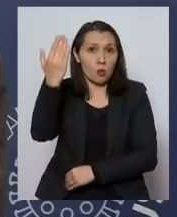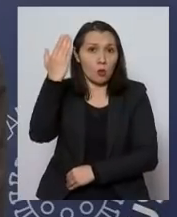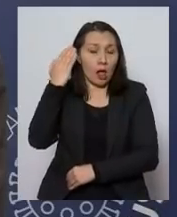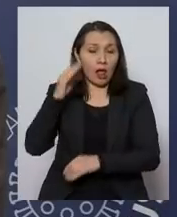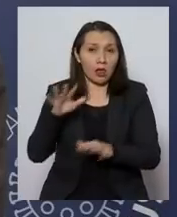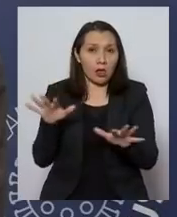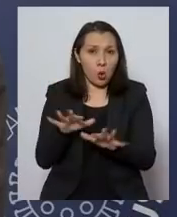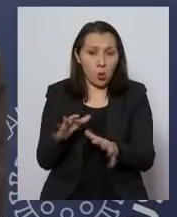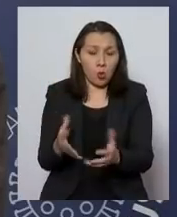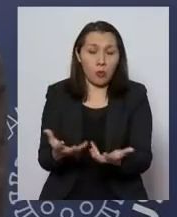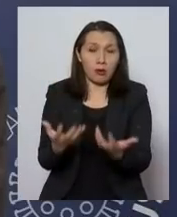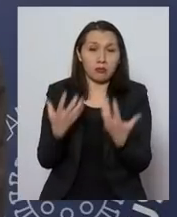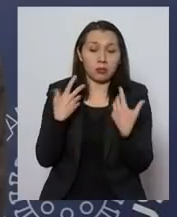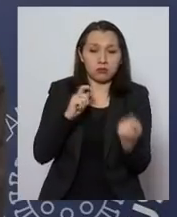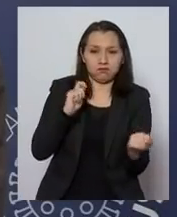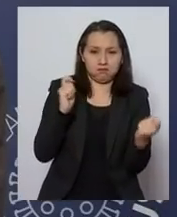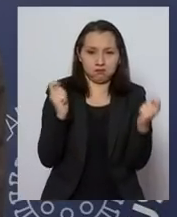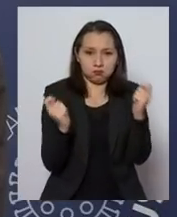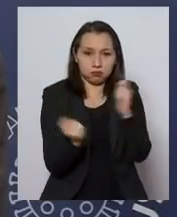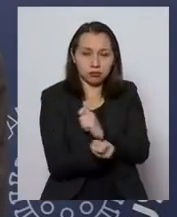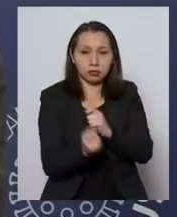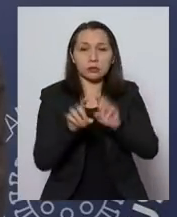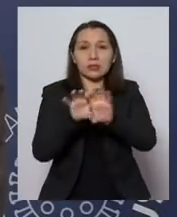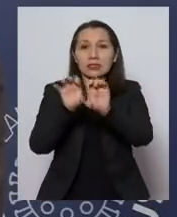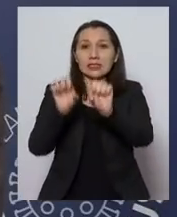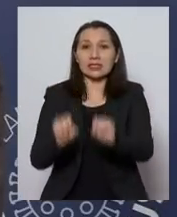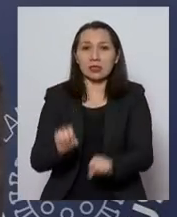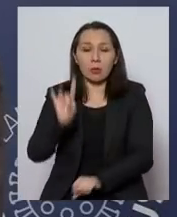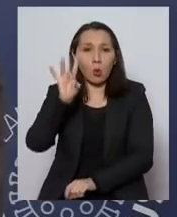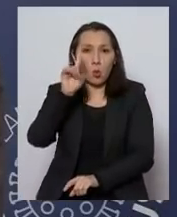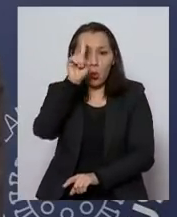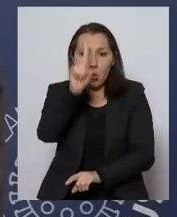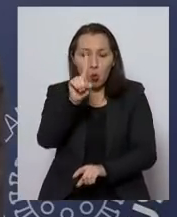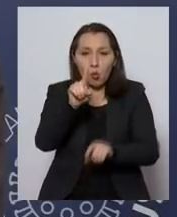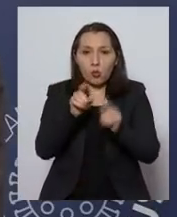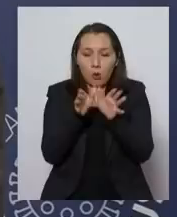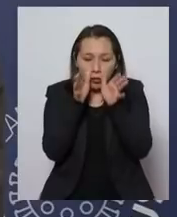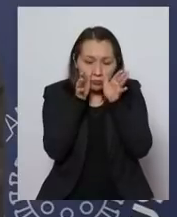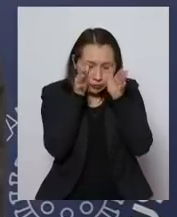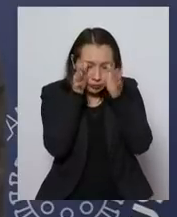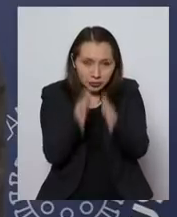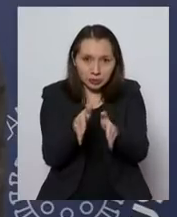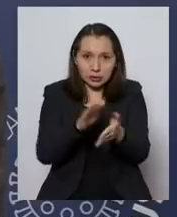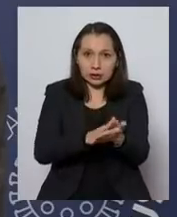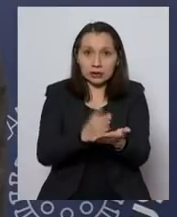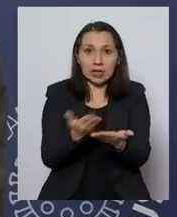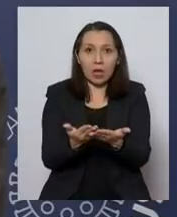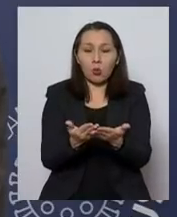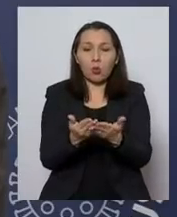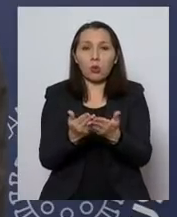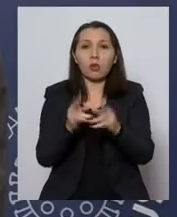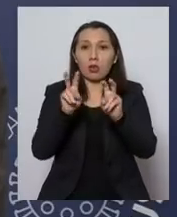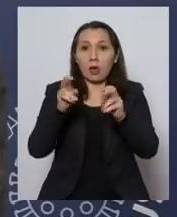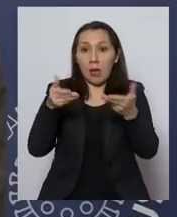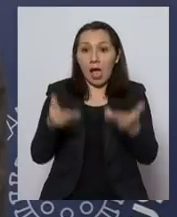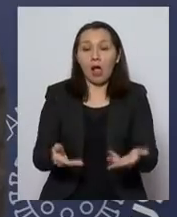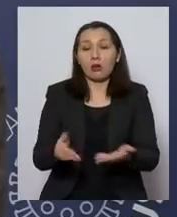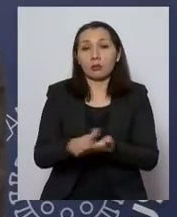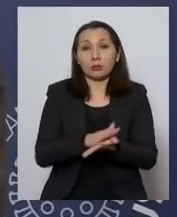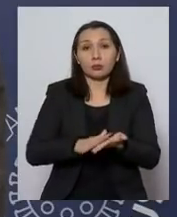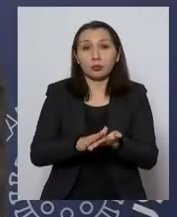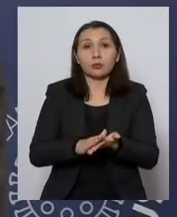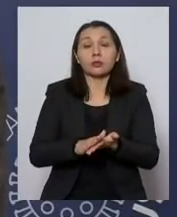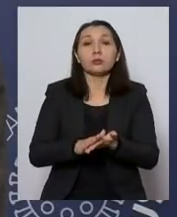que ha obligado a transformarlo en un sistema único de atención de salud. En hoy día, por ejemplo,